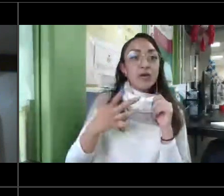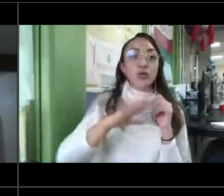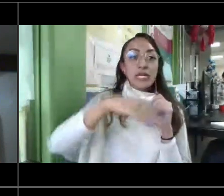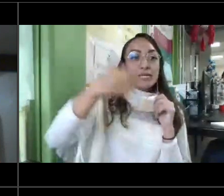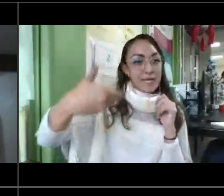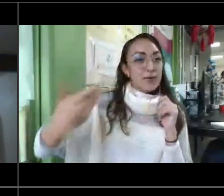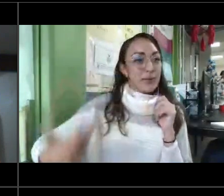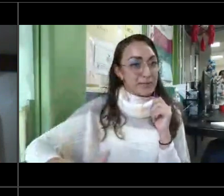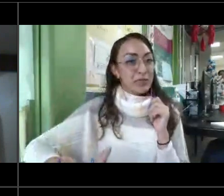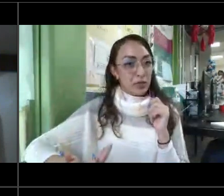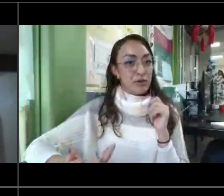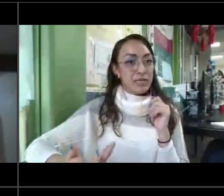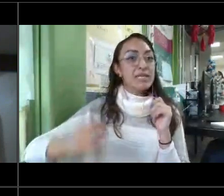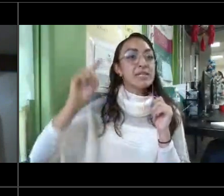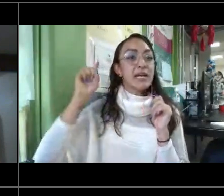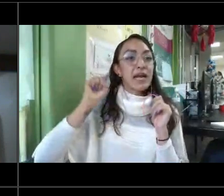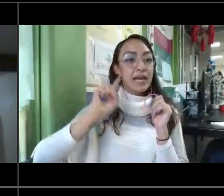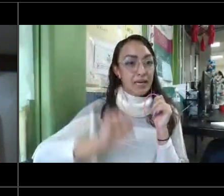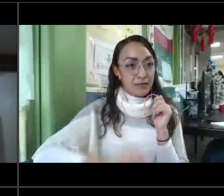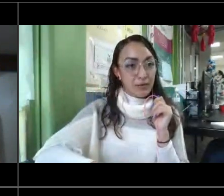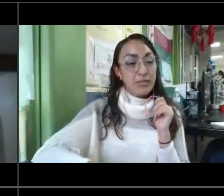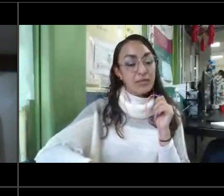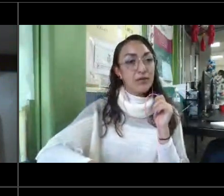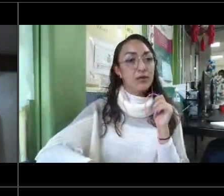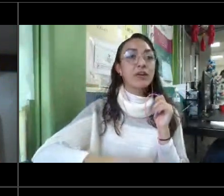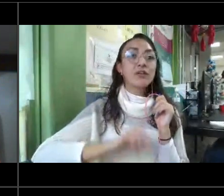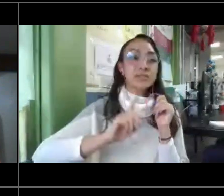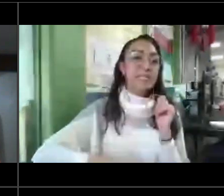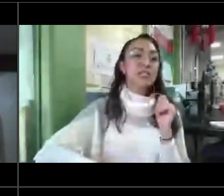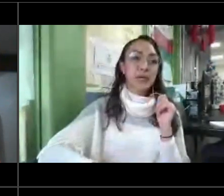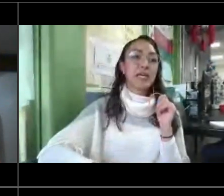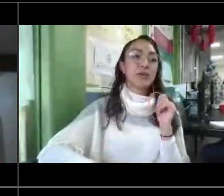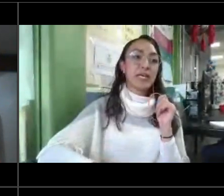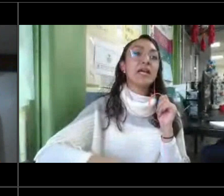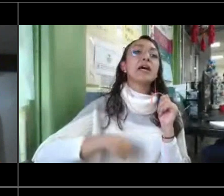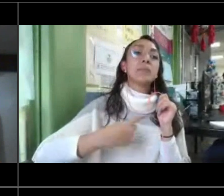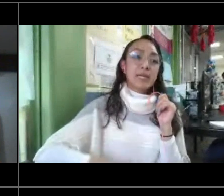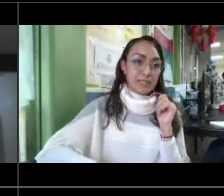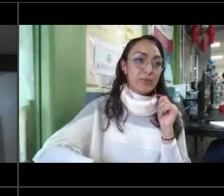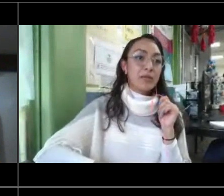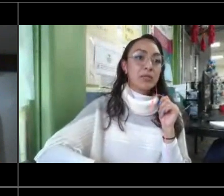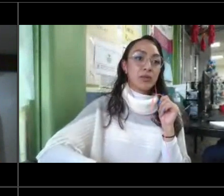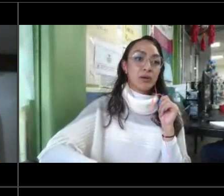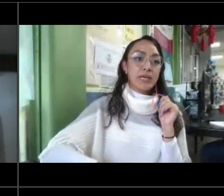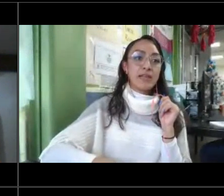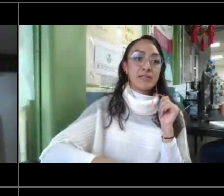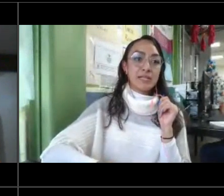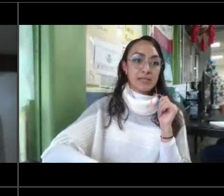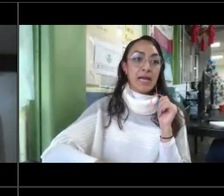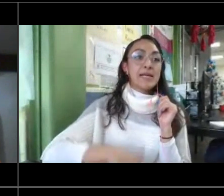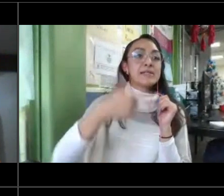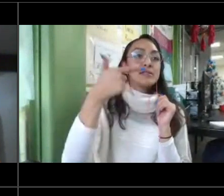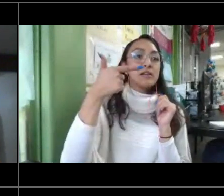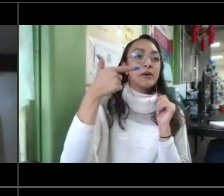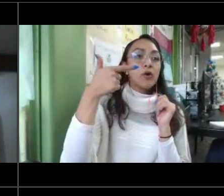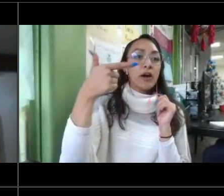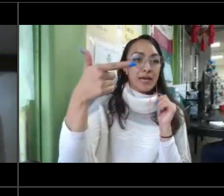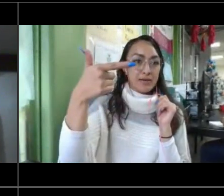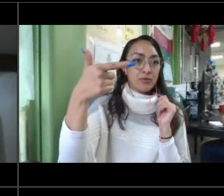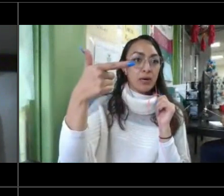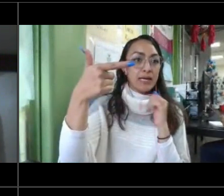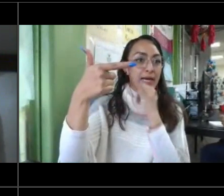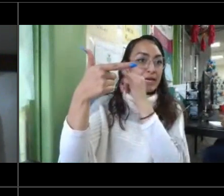y hay que utilizar nuevas metodologías. El alfabeto dactilológico sí nos puede ayudar para hacer una metodología distinta. Se escribe